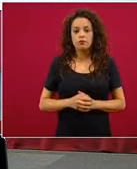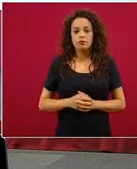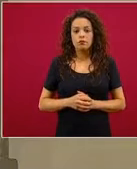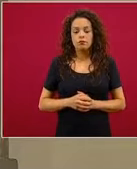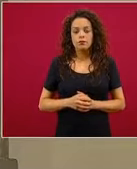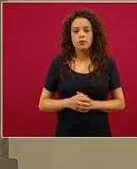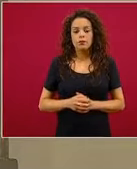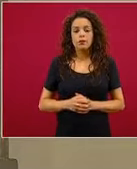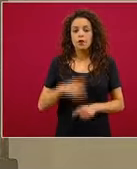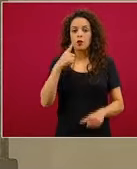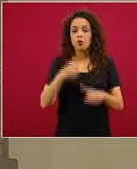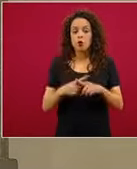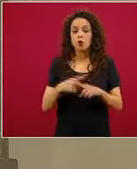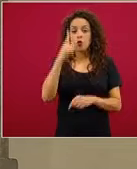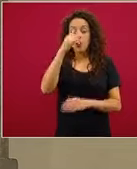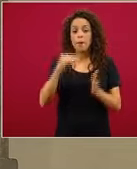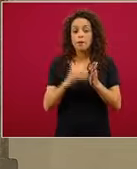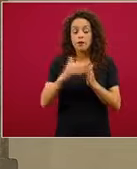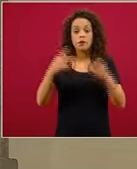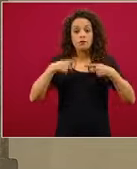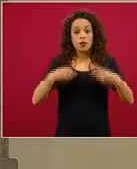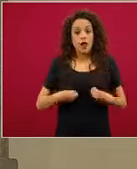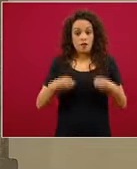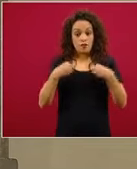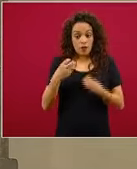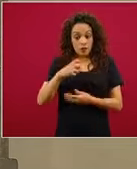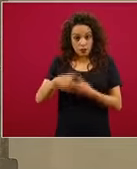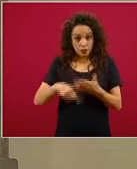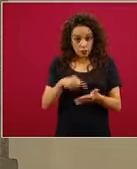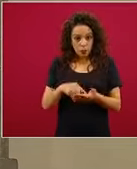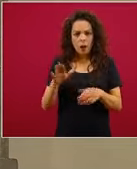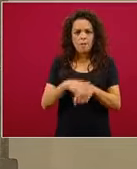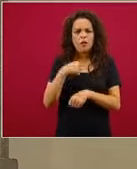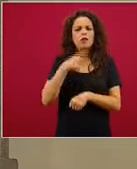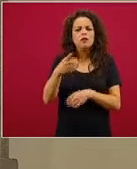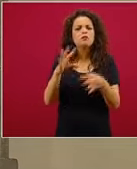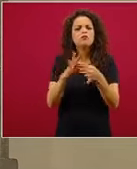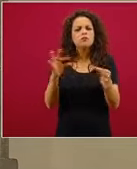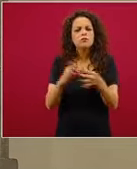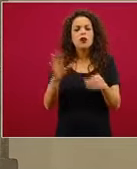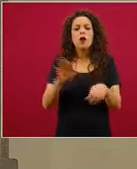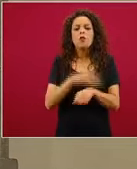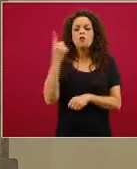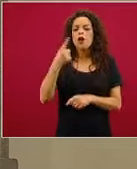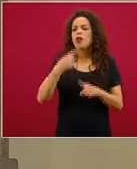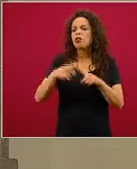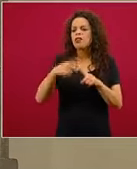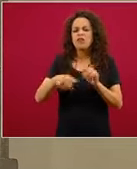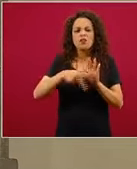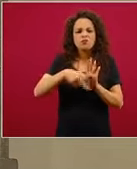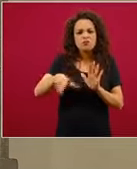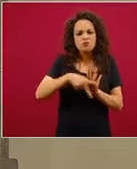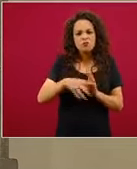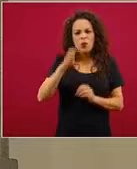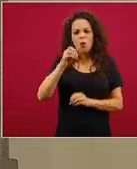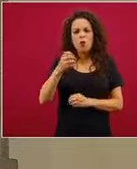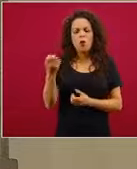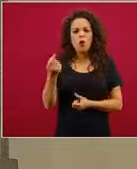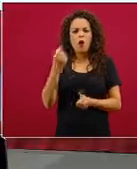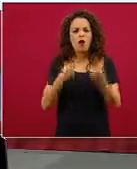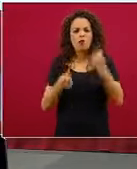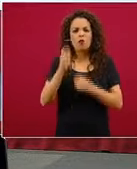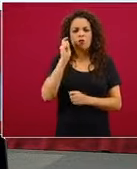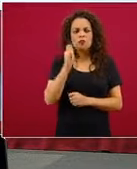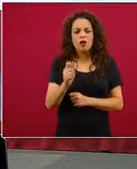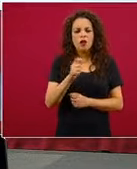millón de habitantes. Y esto lo comentamos porque en diferentes medios o en su momento en algunas publicaciones